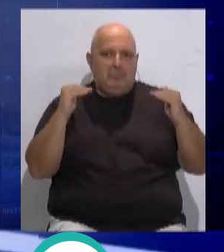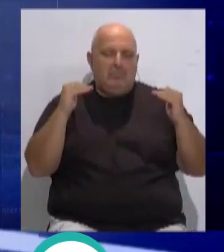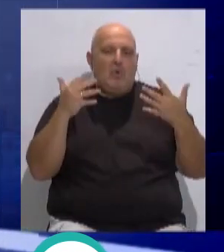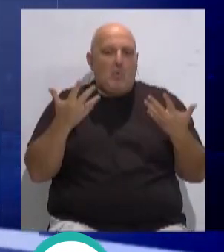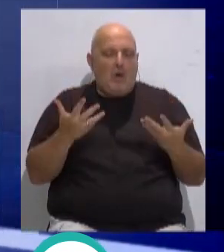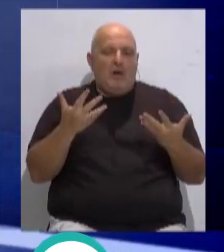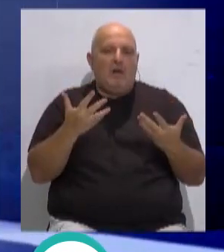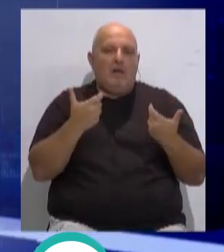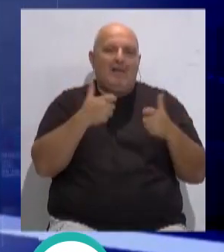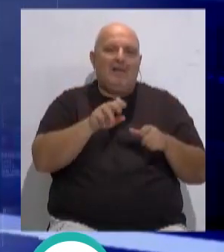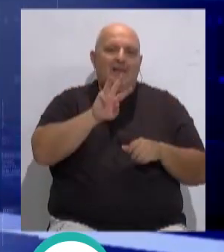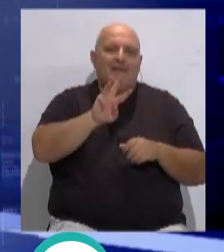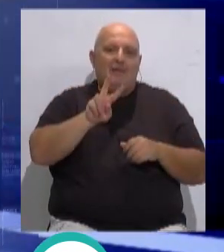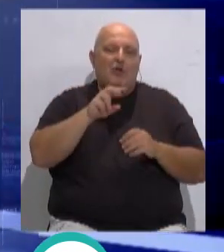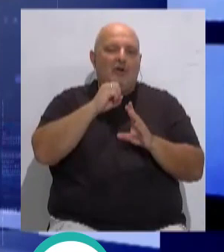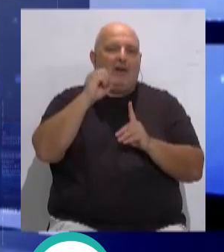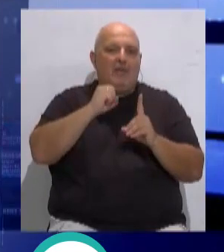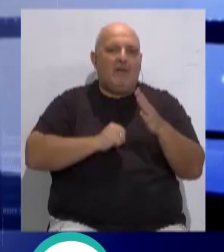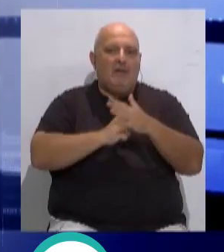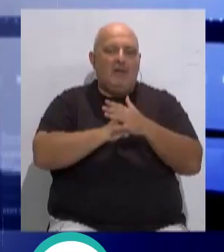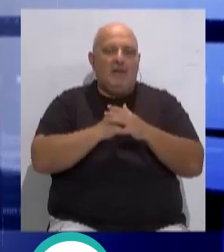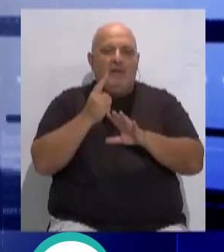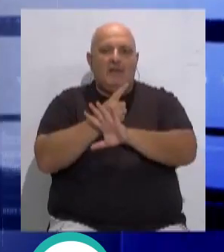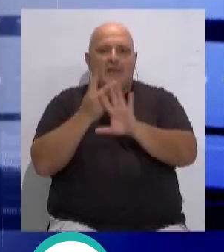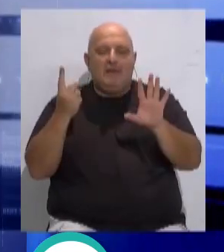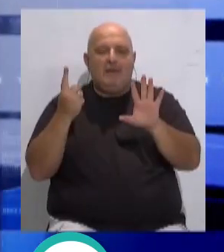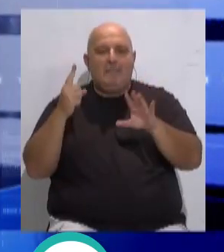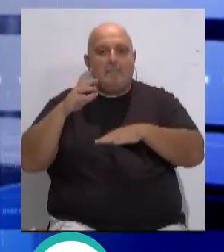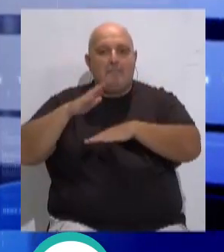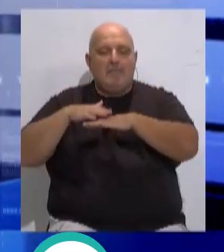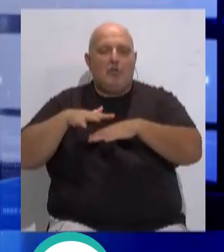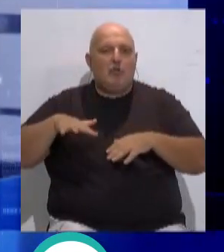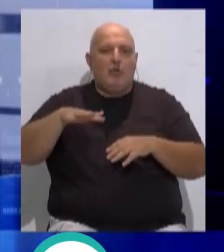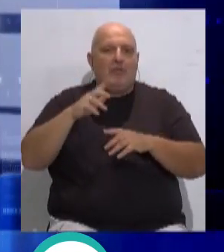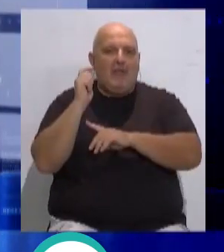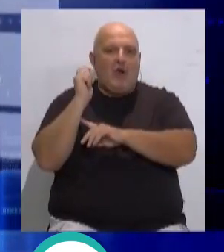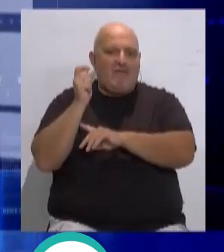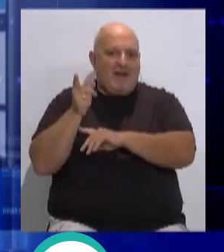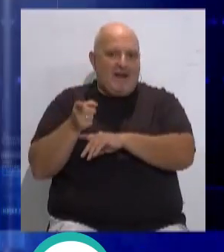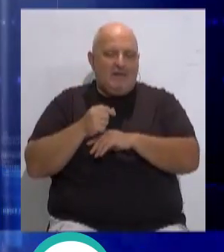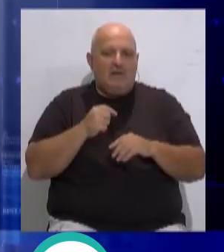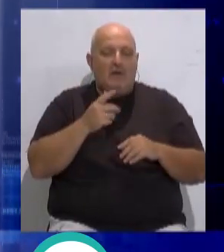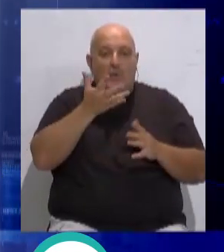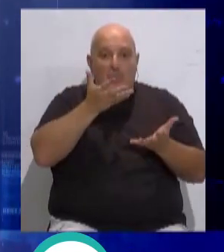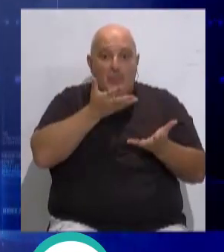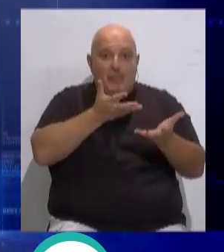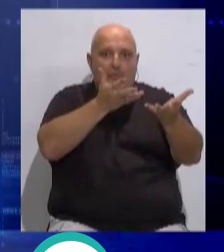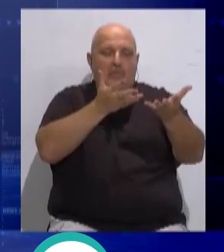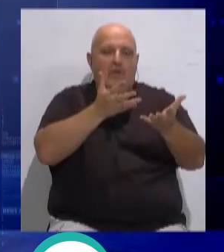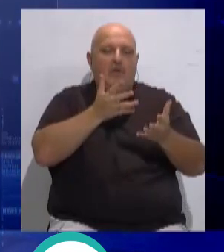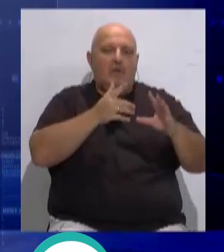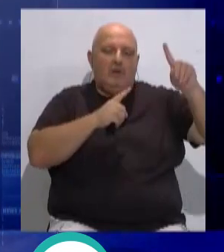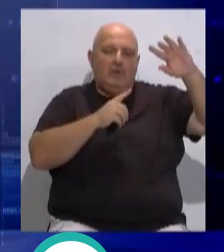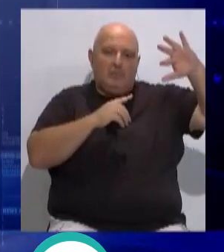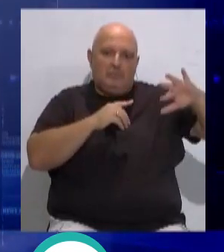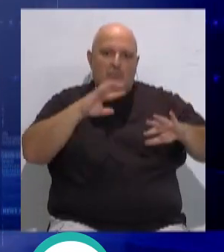oscilarán entre los 32 grados de máxima y los 16 grados de mínima de Olvera. Los vientos soplarán de